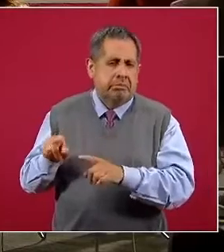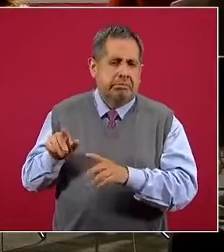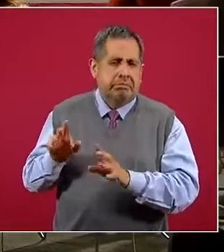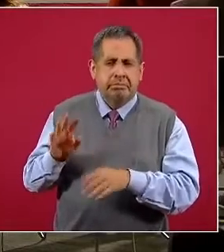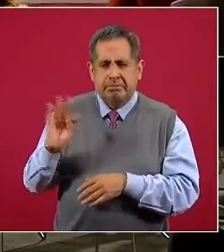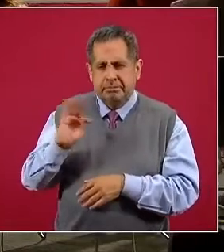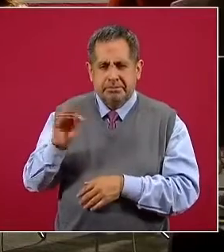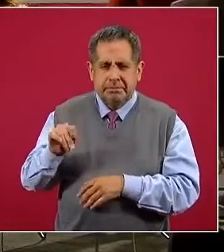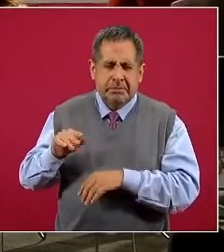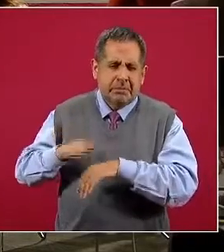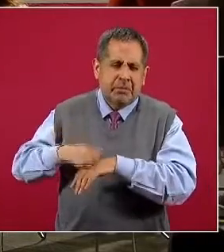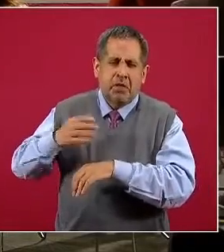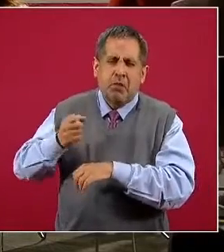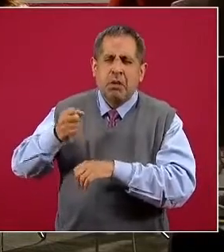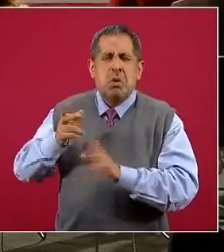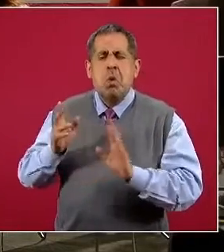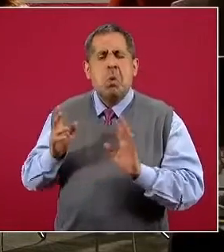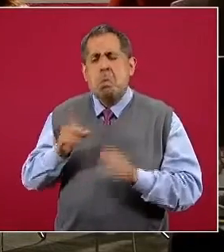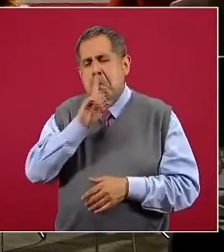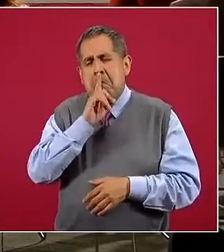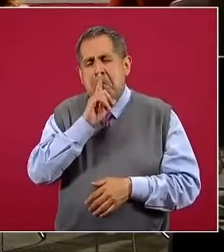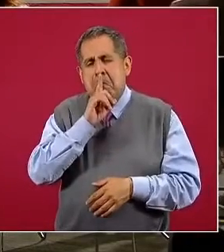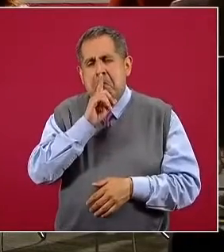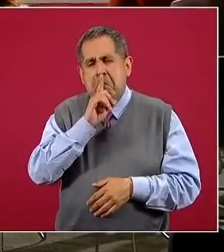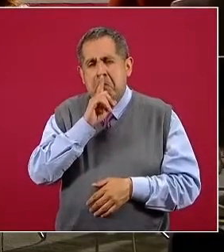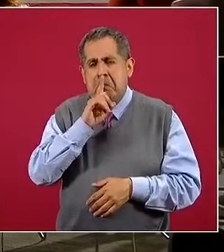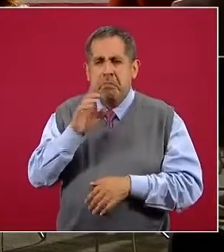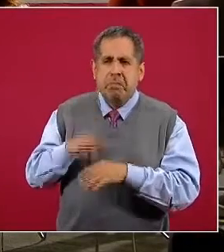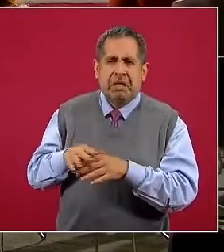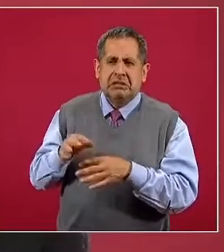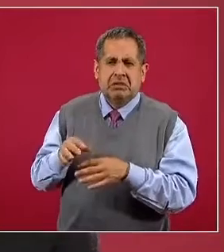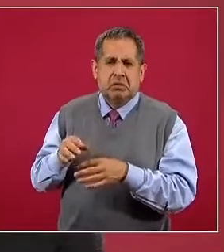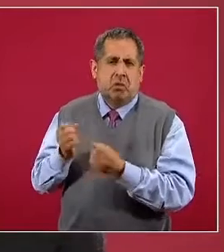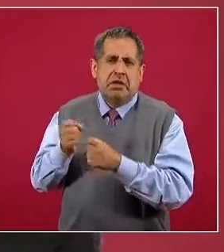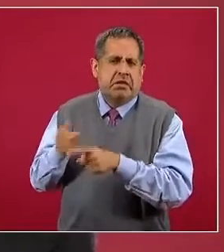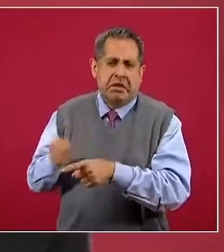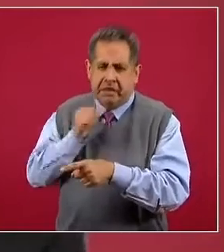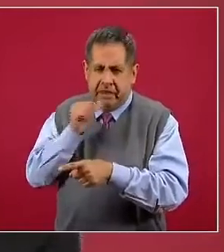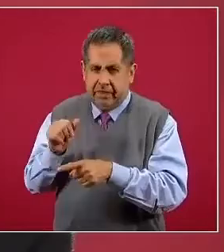causantes de un daño más importante, pero en general no son tan relevantes.